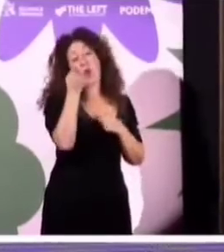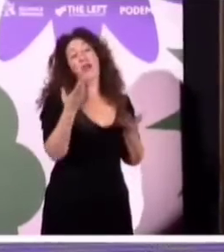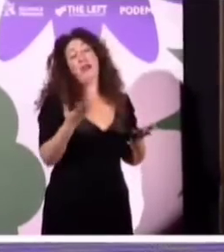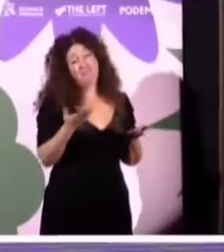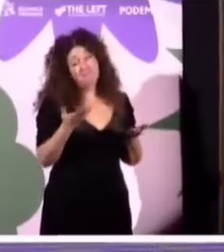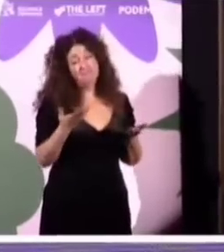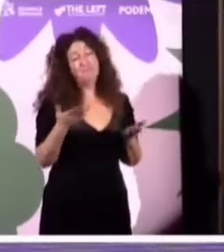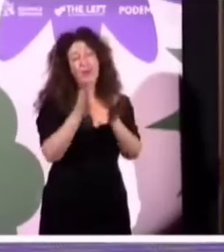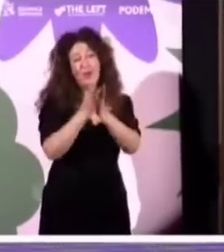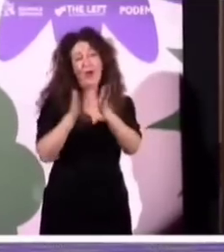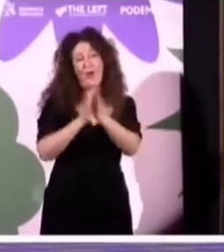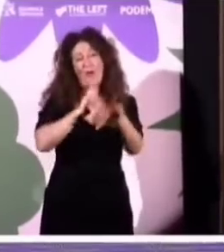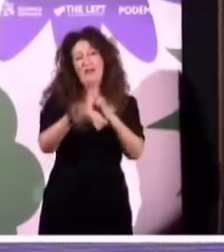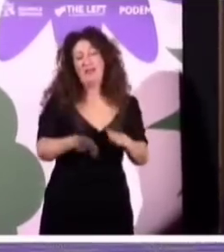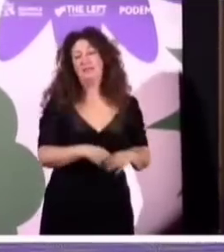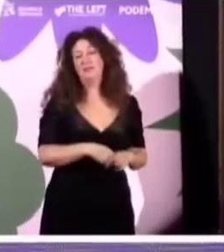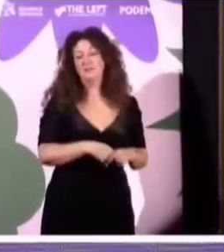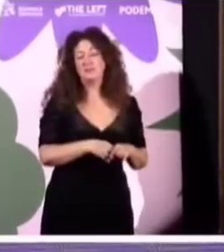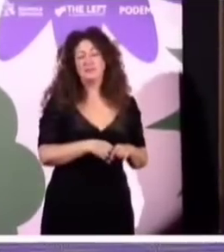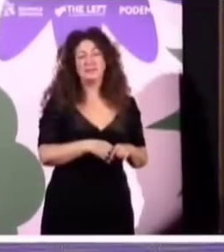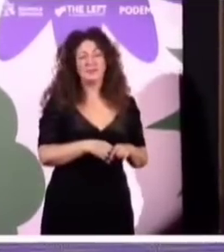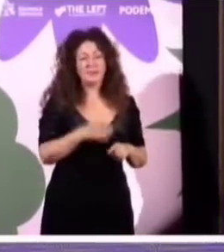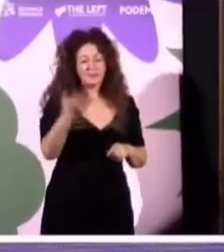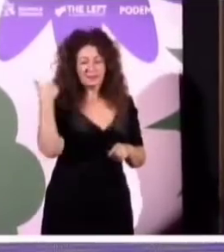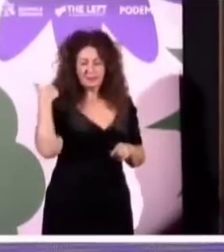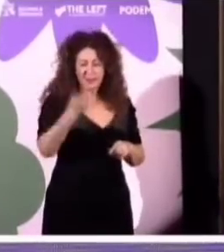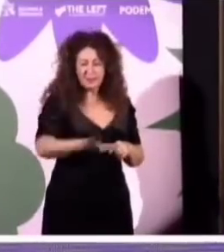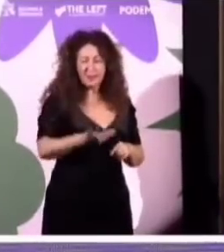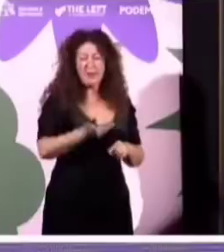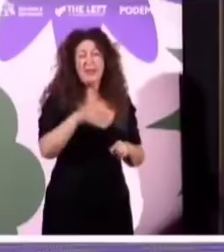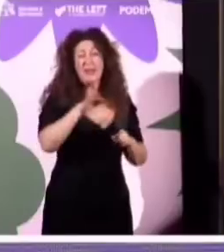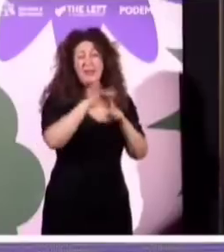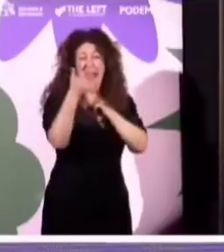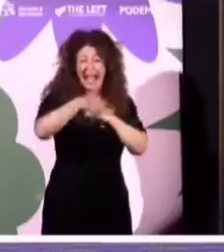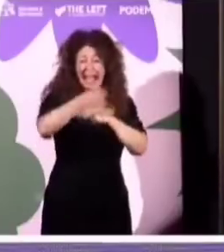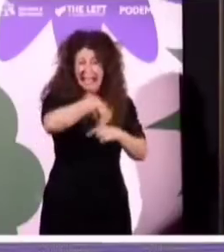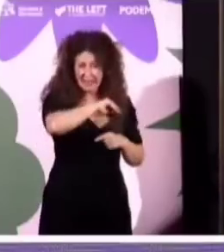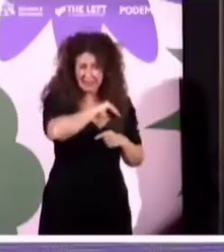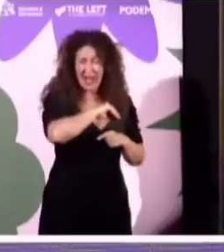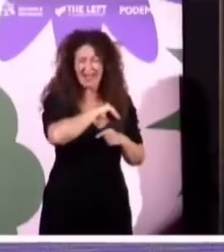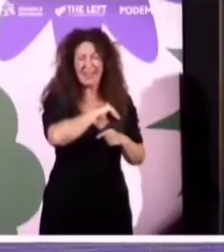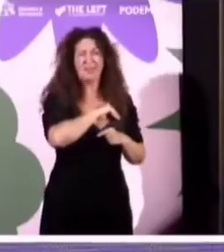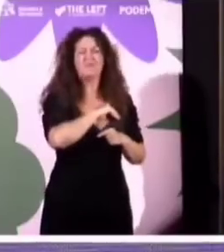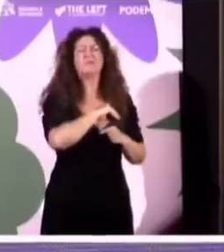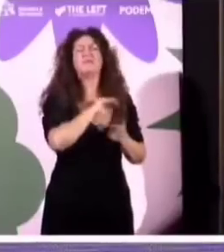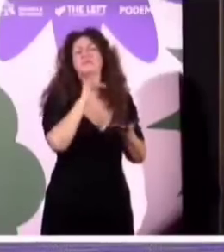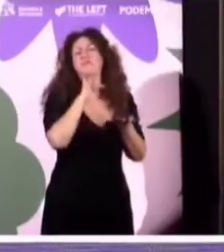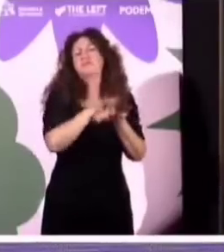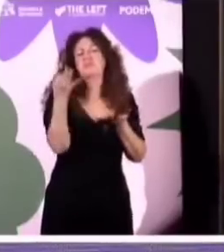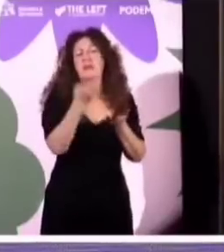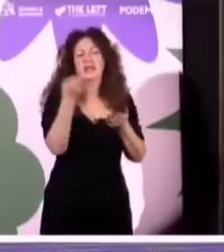compañeros. Lo que ha ocurrido en los últimos años en España es básicamente